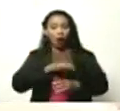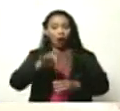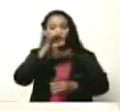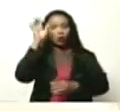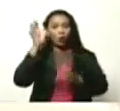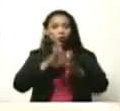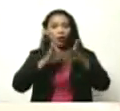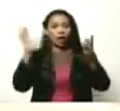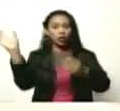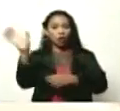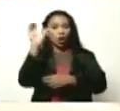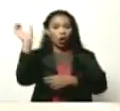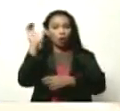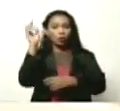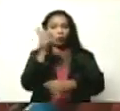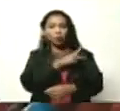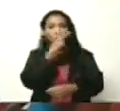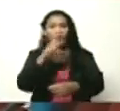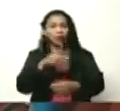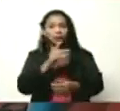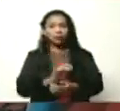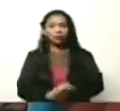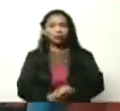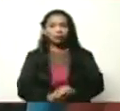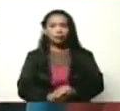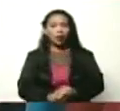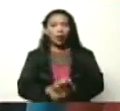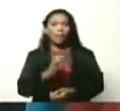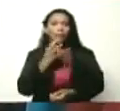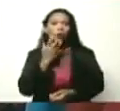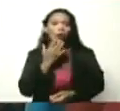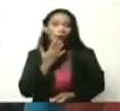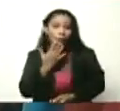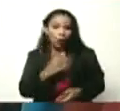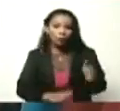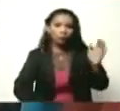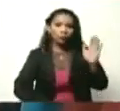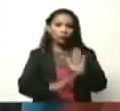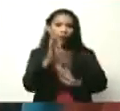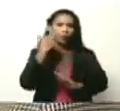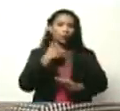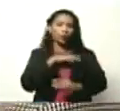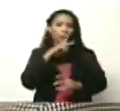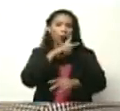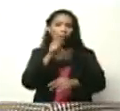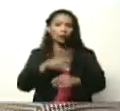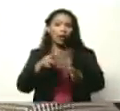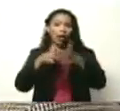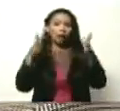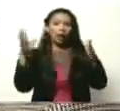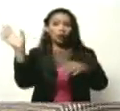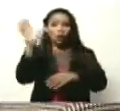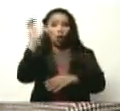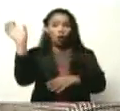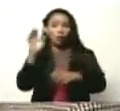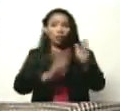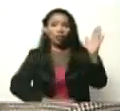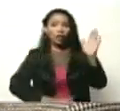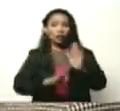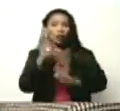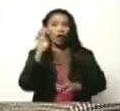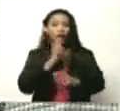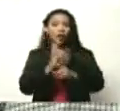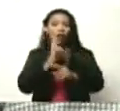gran colombiano en la poesía, de, por ejemplo, desarrollar una antología de poetas de la Gran Colombia, desarrollar una red